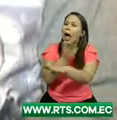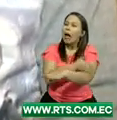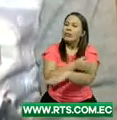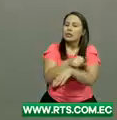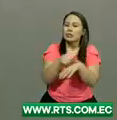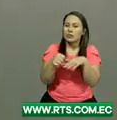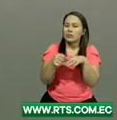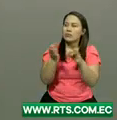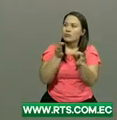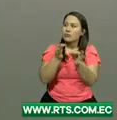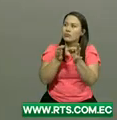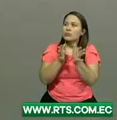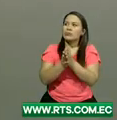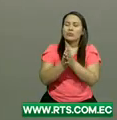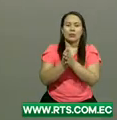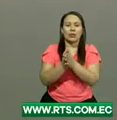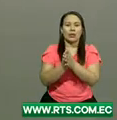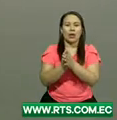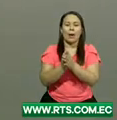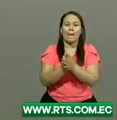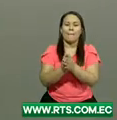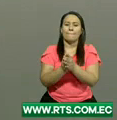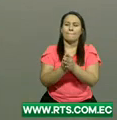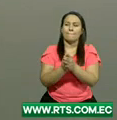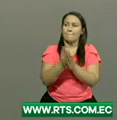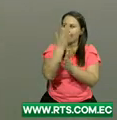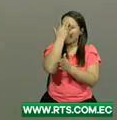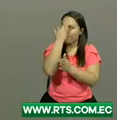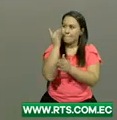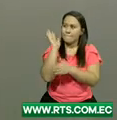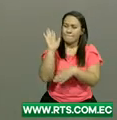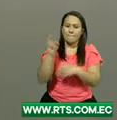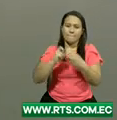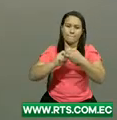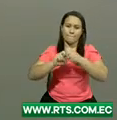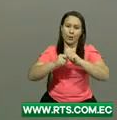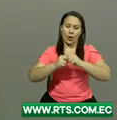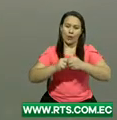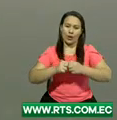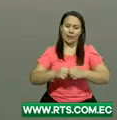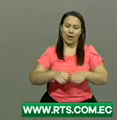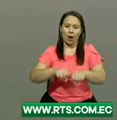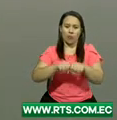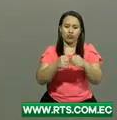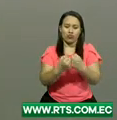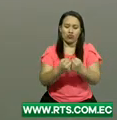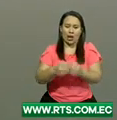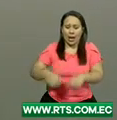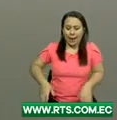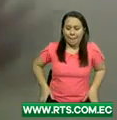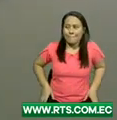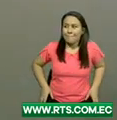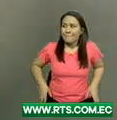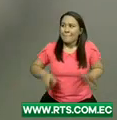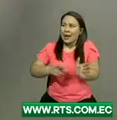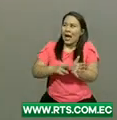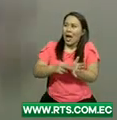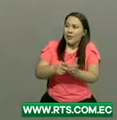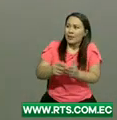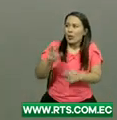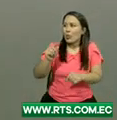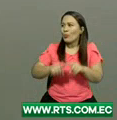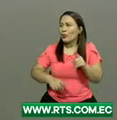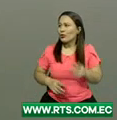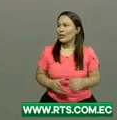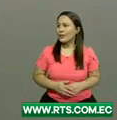cirugía de seis días está más complicado el caso de llevamos por el problema de las roturas que tuvo en su piel que son las que vemos aquí